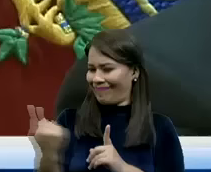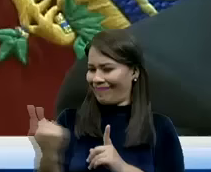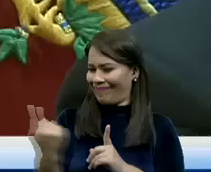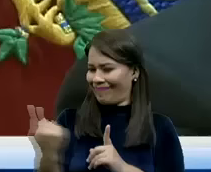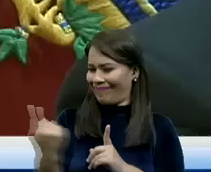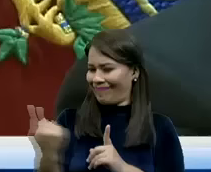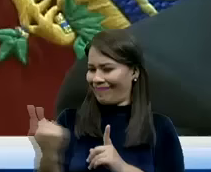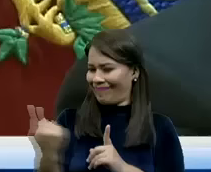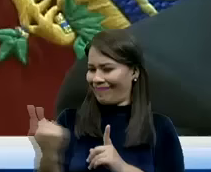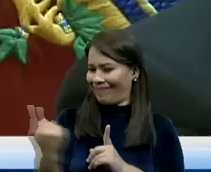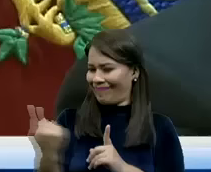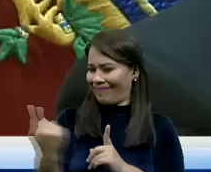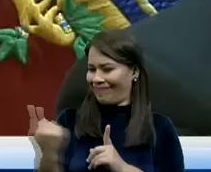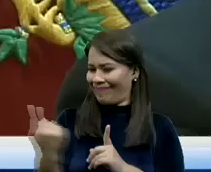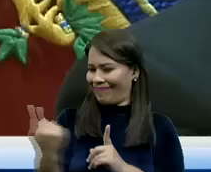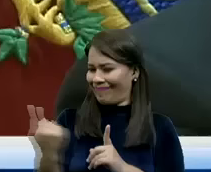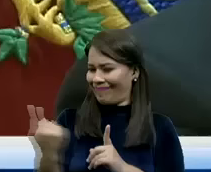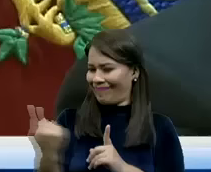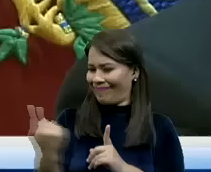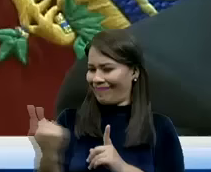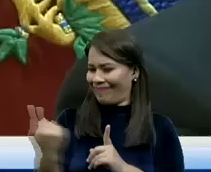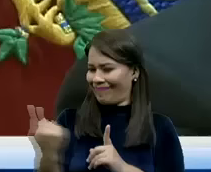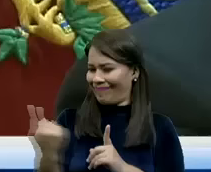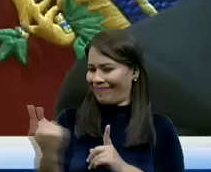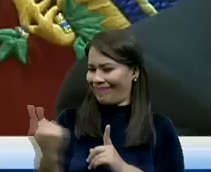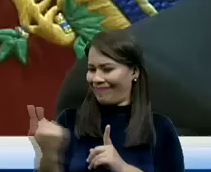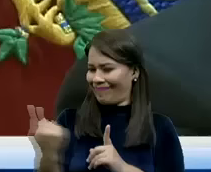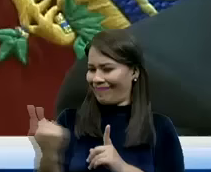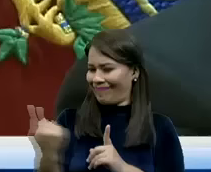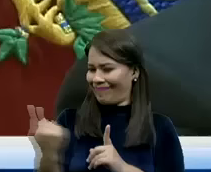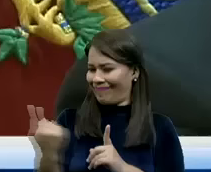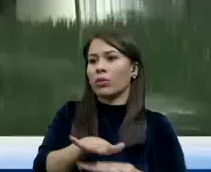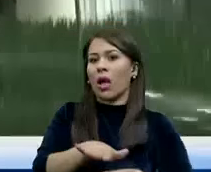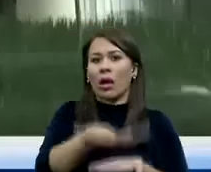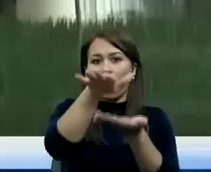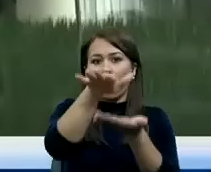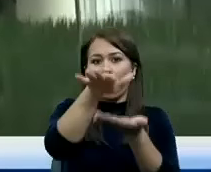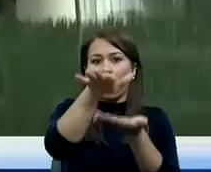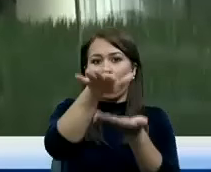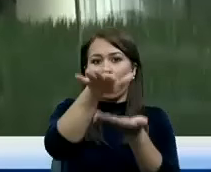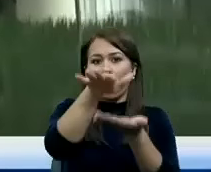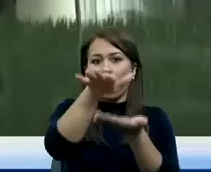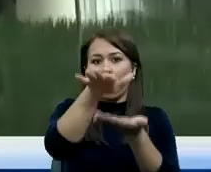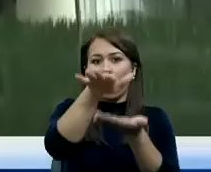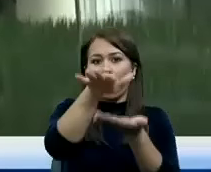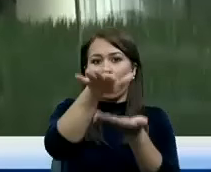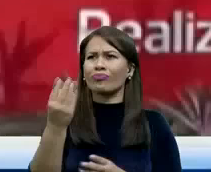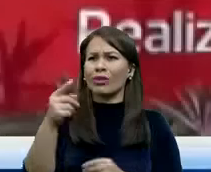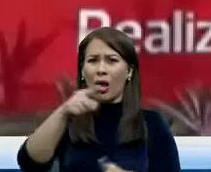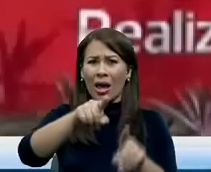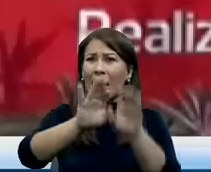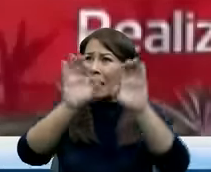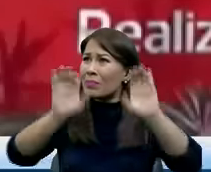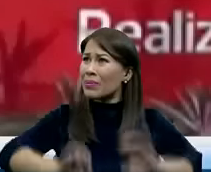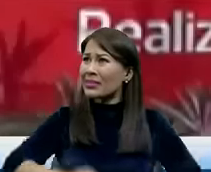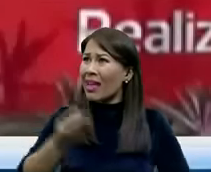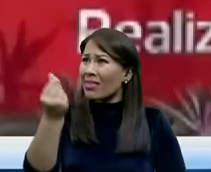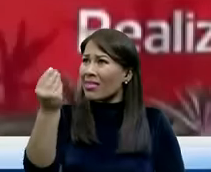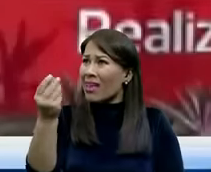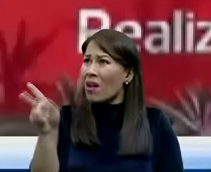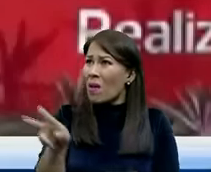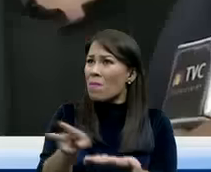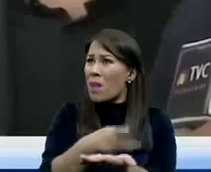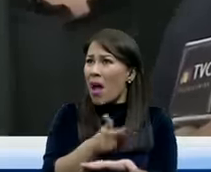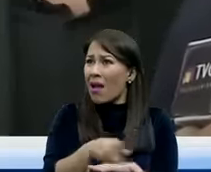La información completa sobre los supuestos... casos de soborno que Odebrecht habría realizado